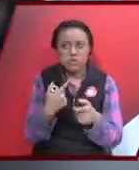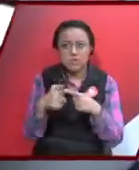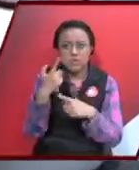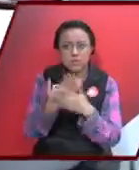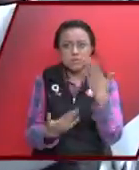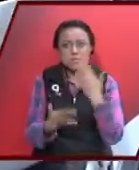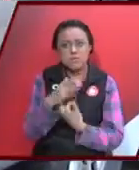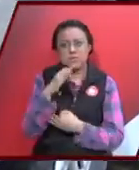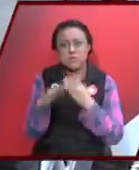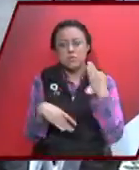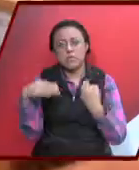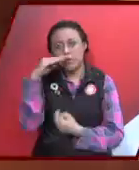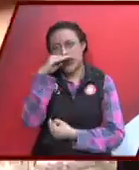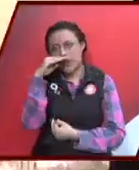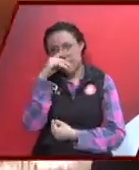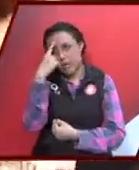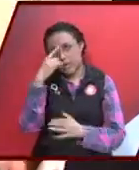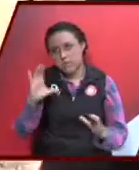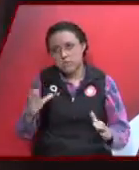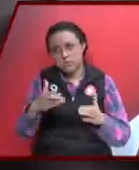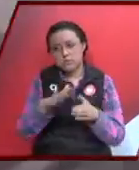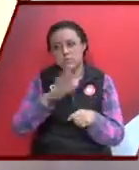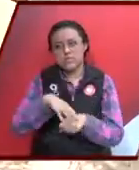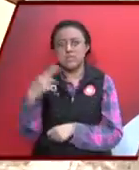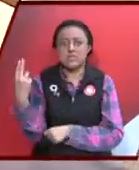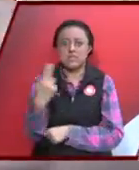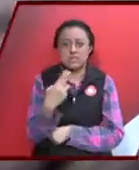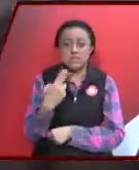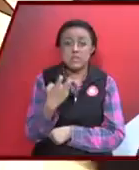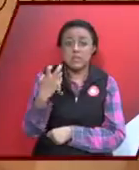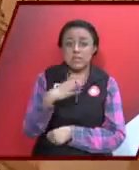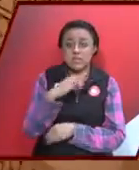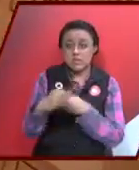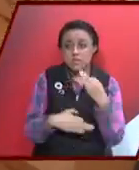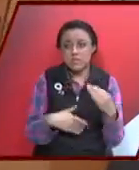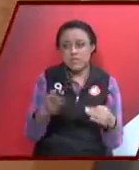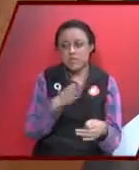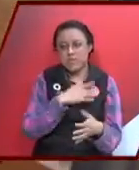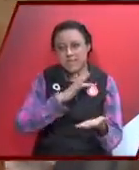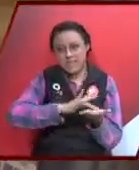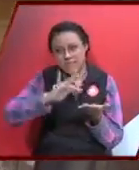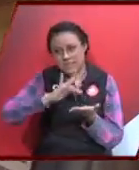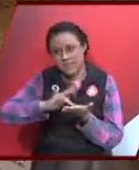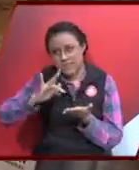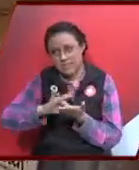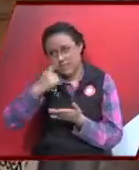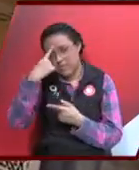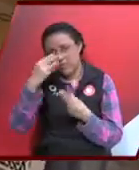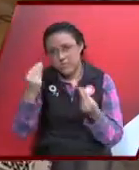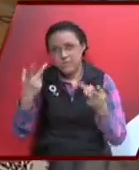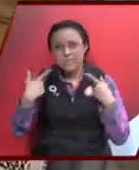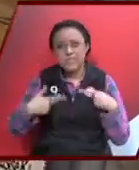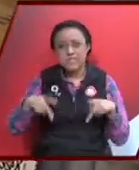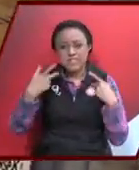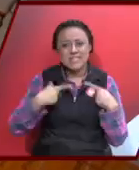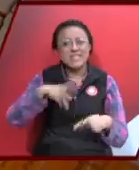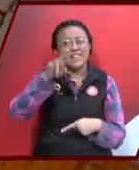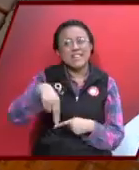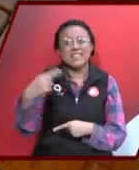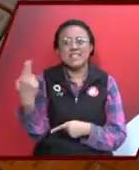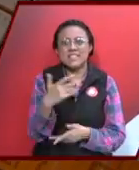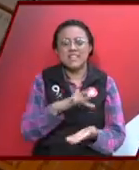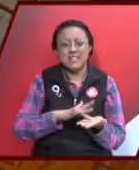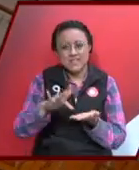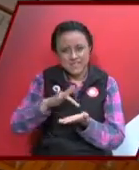servicios gratuitos a las comunidades que más lo necesitan. Este donativo va a ser de mucha ayuda para muchas personas que de verdad necesitan el